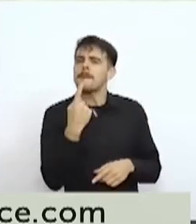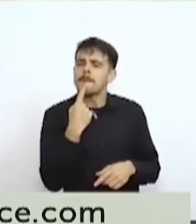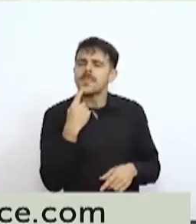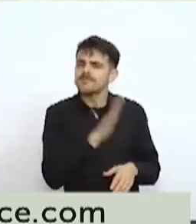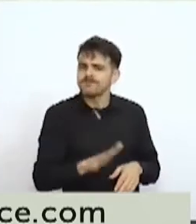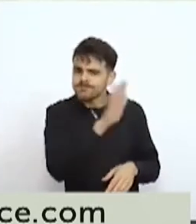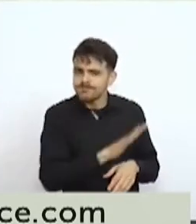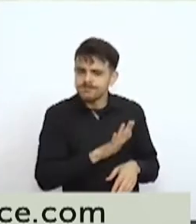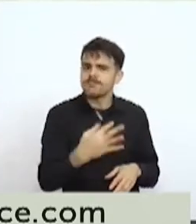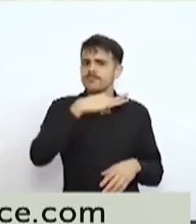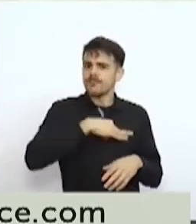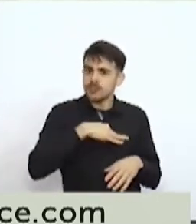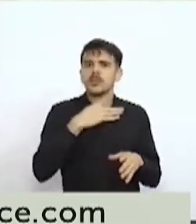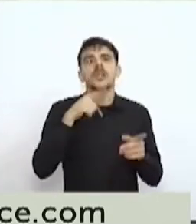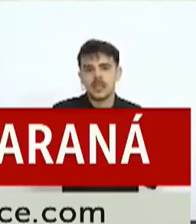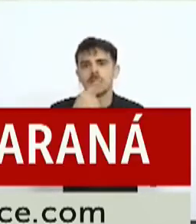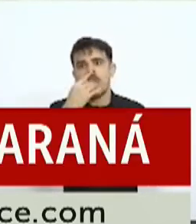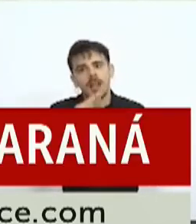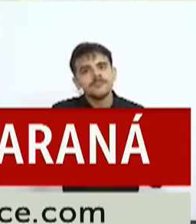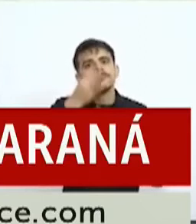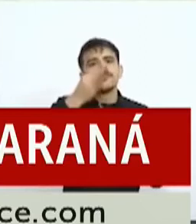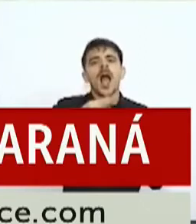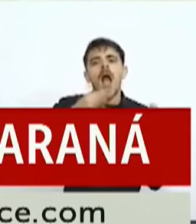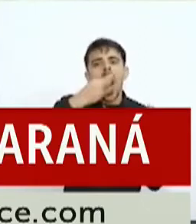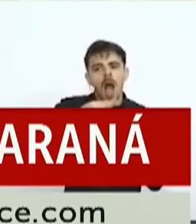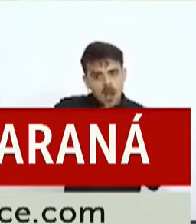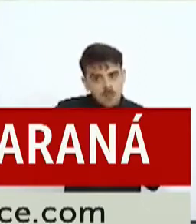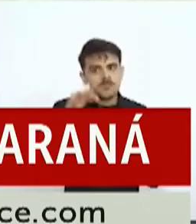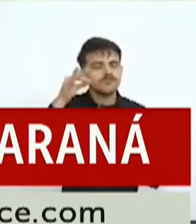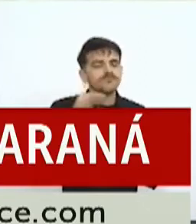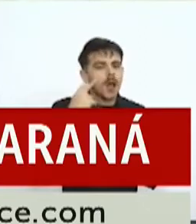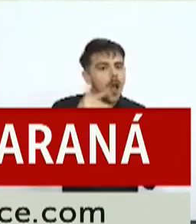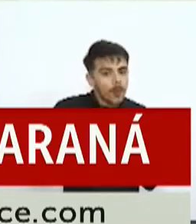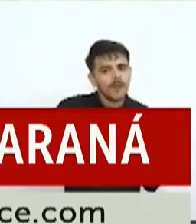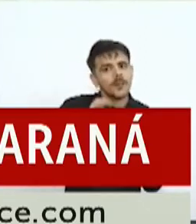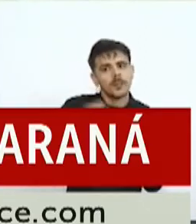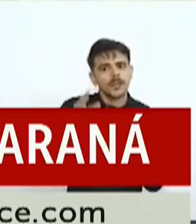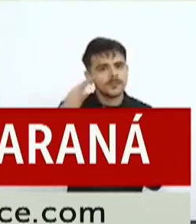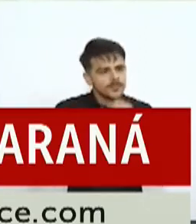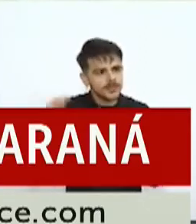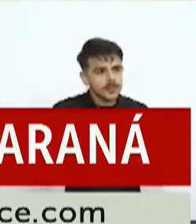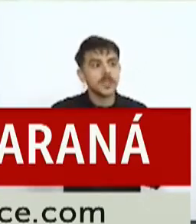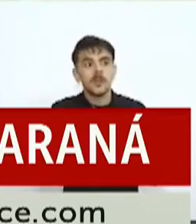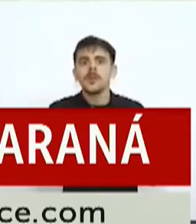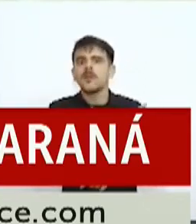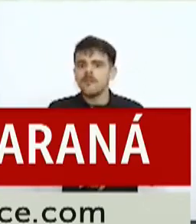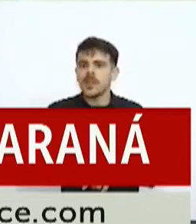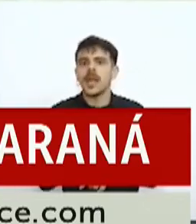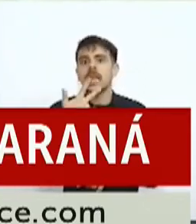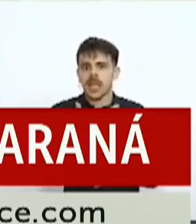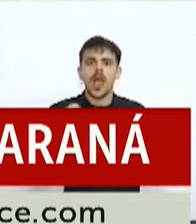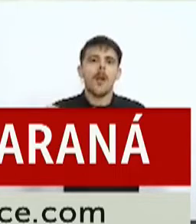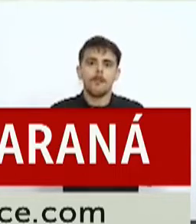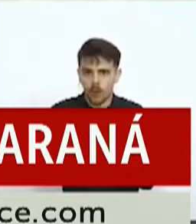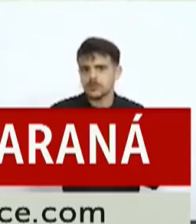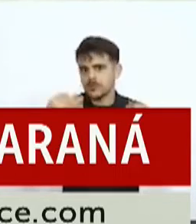considerarlos sospechosos procediéndose al hisopado y de esos 5 casos sospechosos lamentablemente emergen 3 positivos que ya por